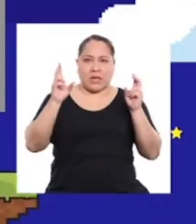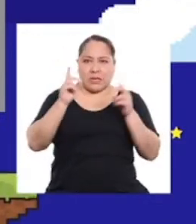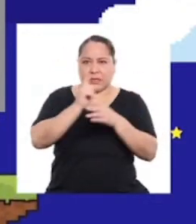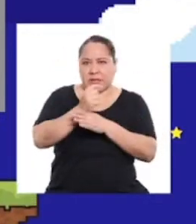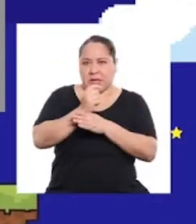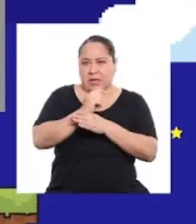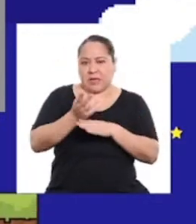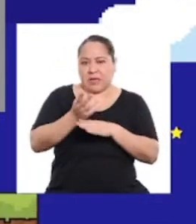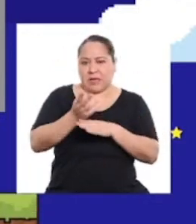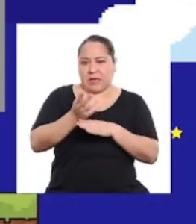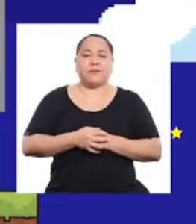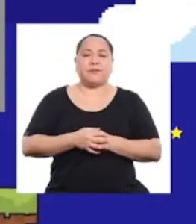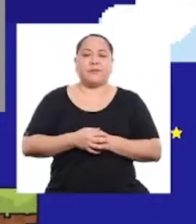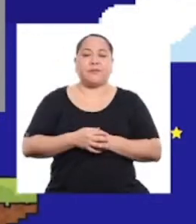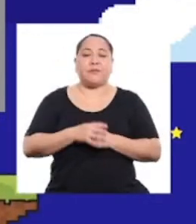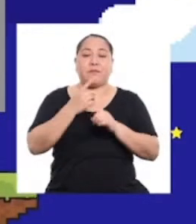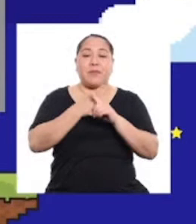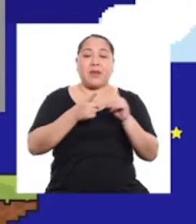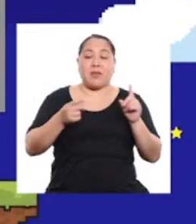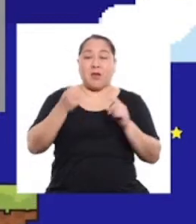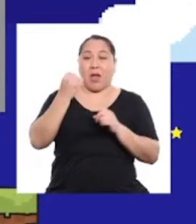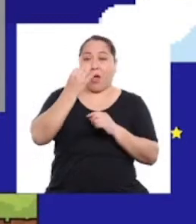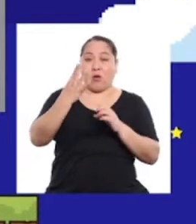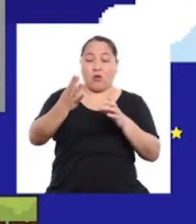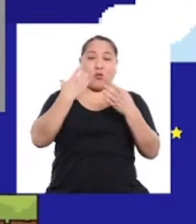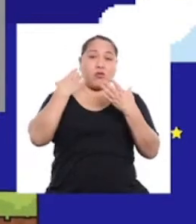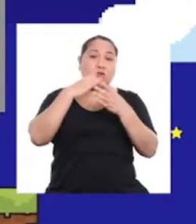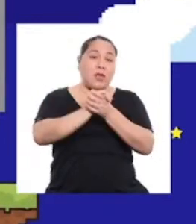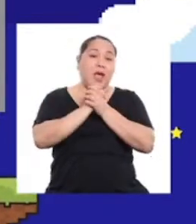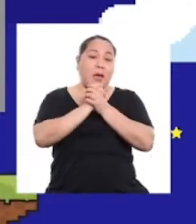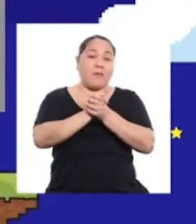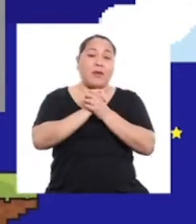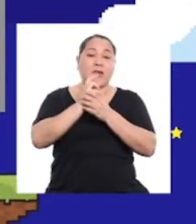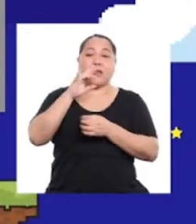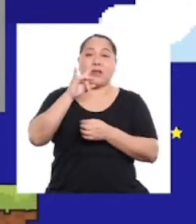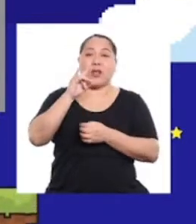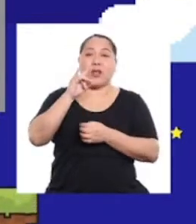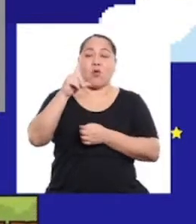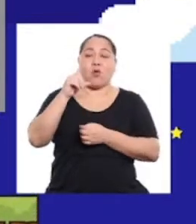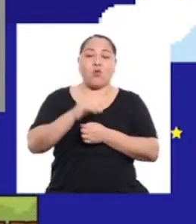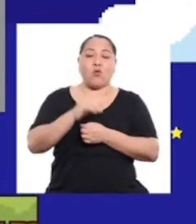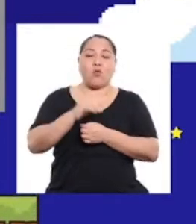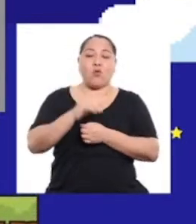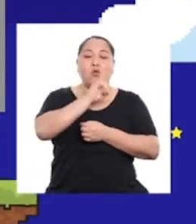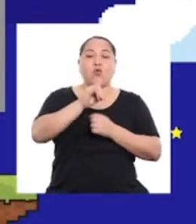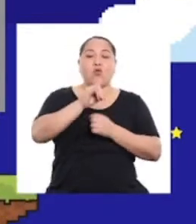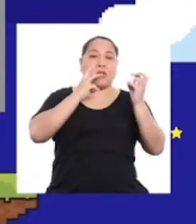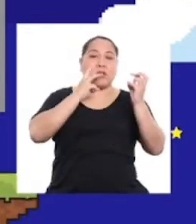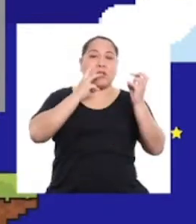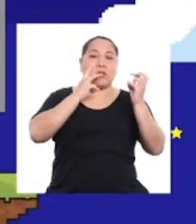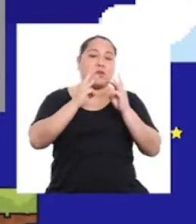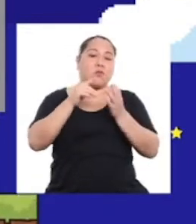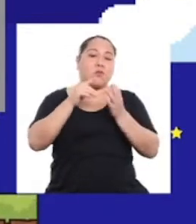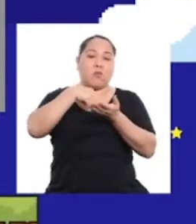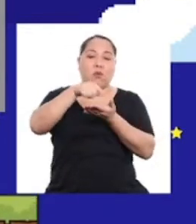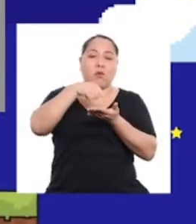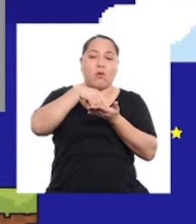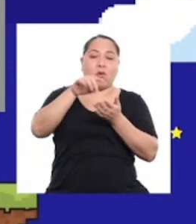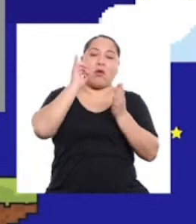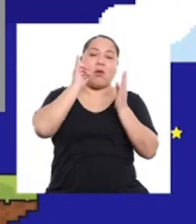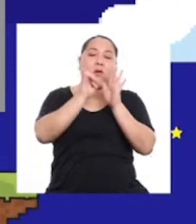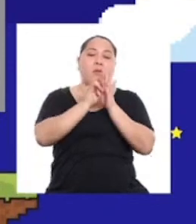las clases realizadas. Sin embargo, algunos compañeros de Raúl están utilizando el chat para